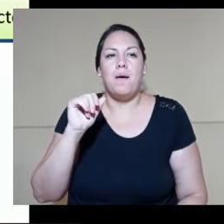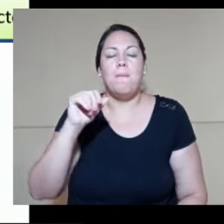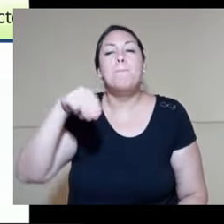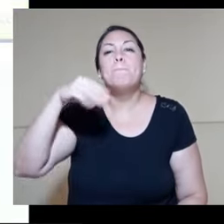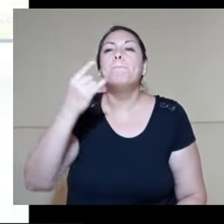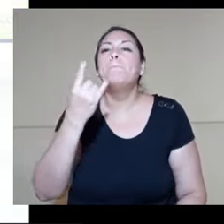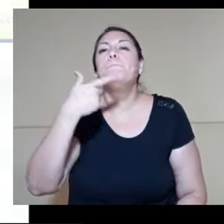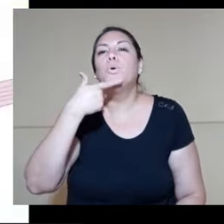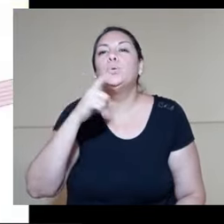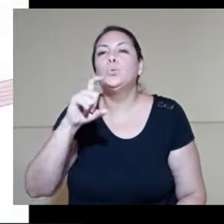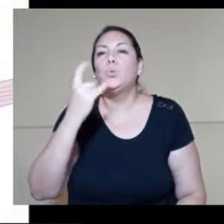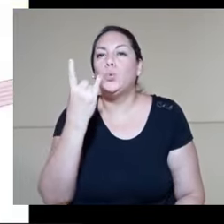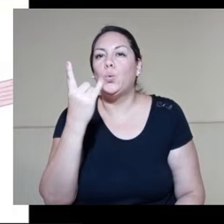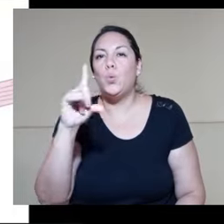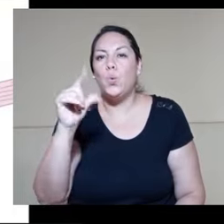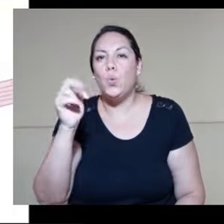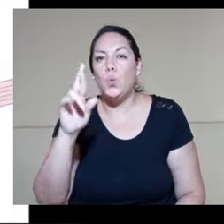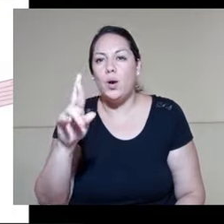Sí, profe, gracias.